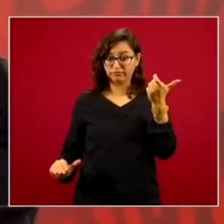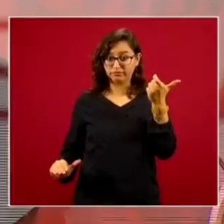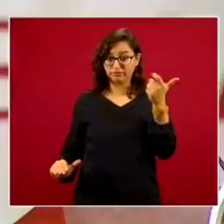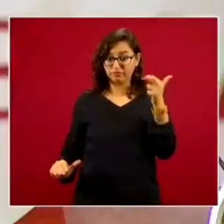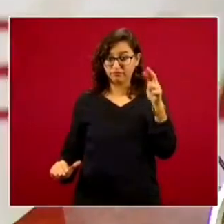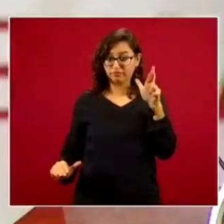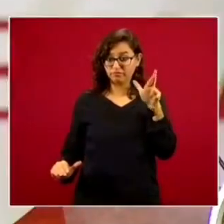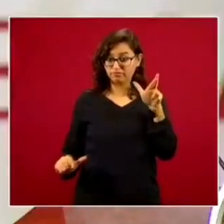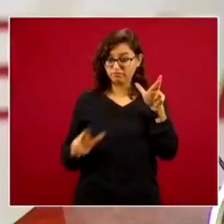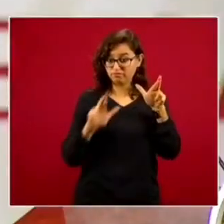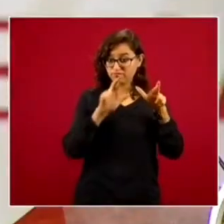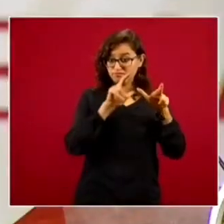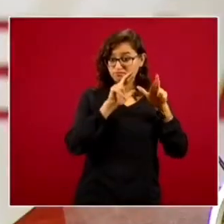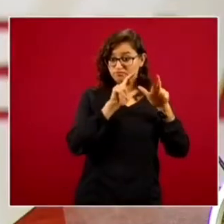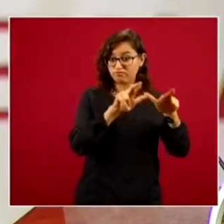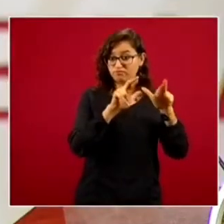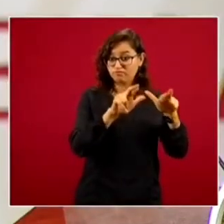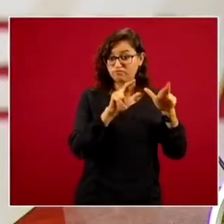pocos que